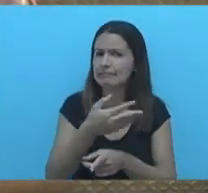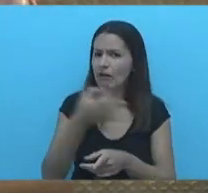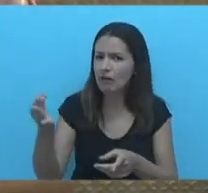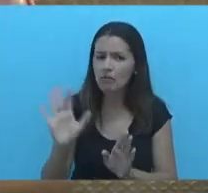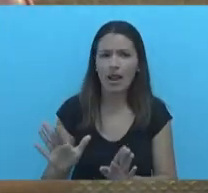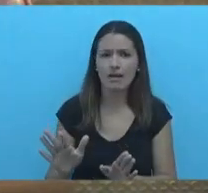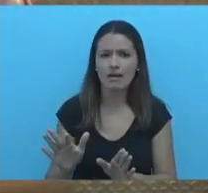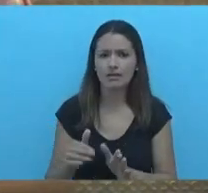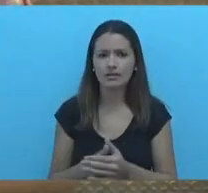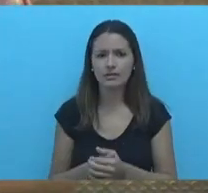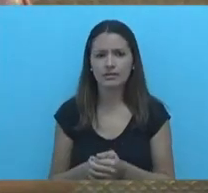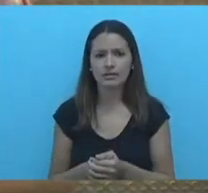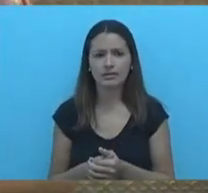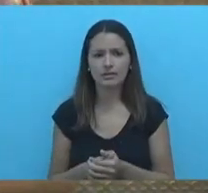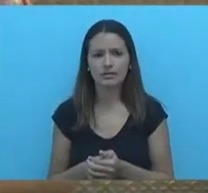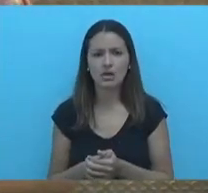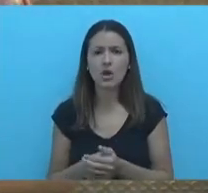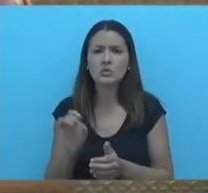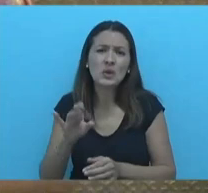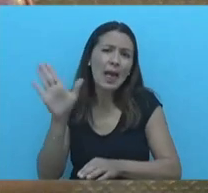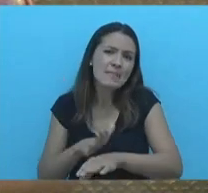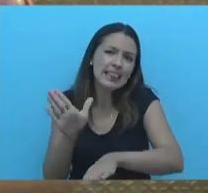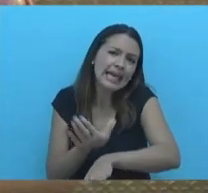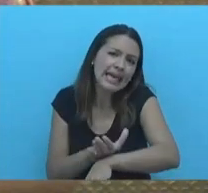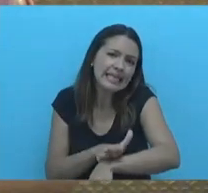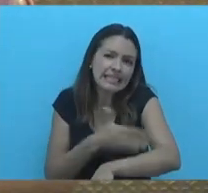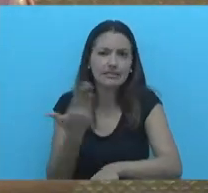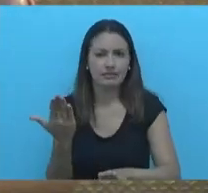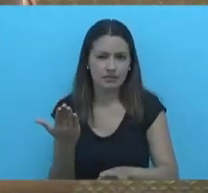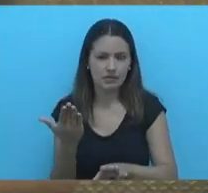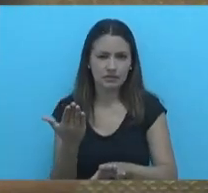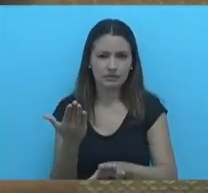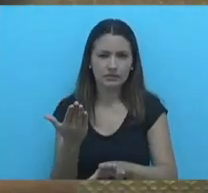aquel momento, son caricias íntimas mal interpretadas.